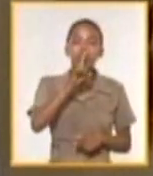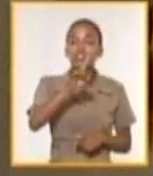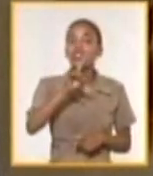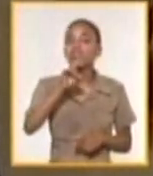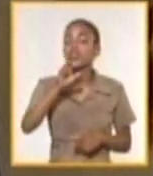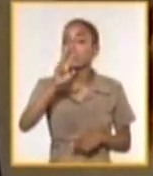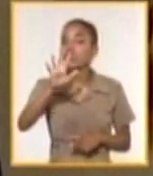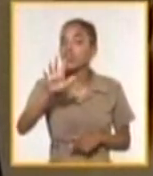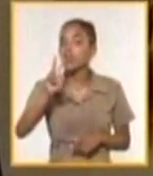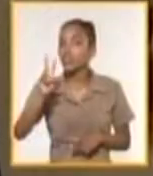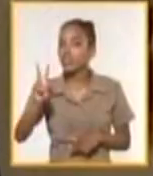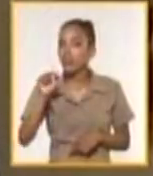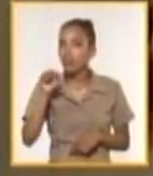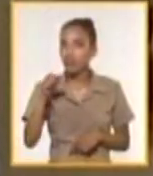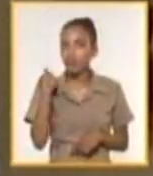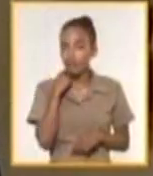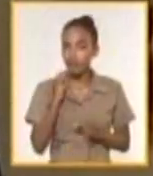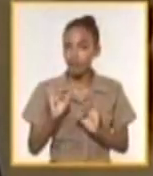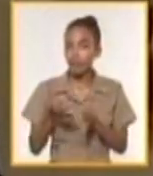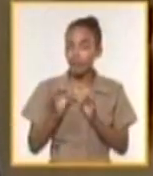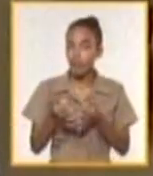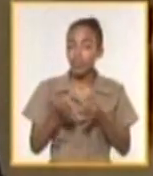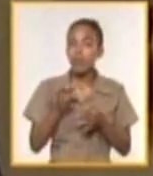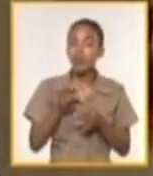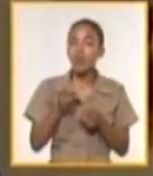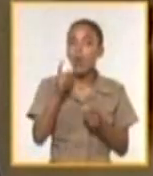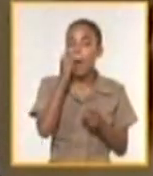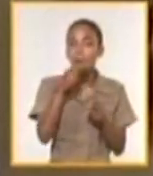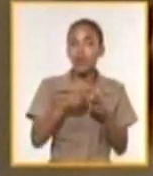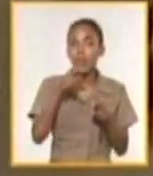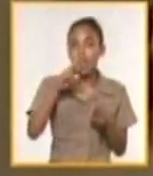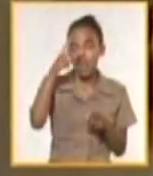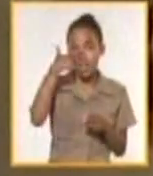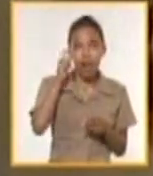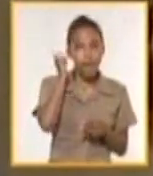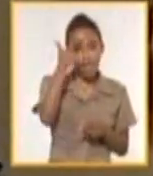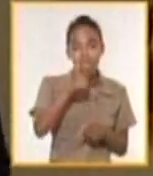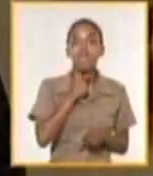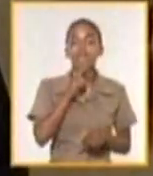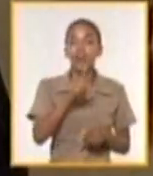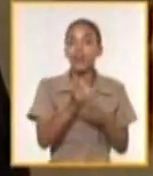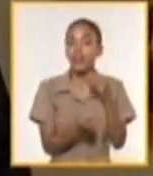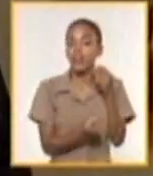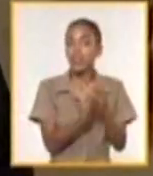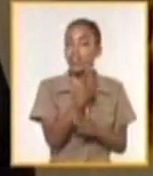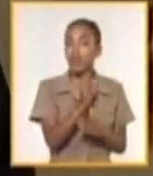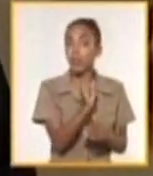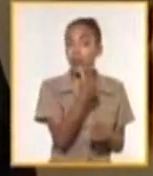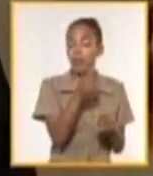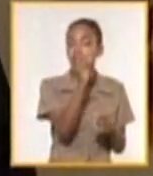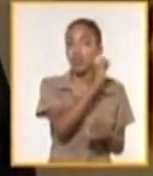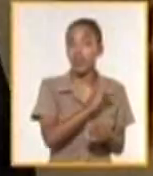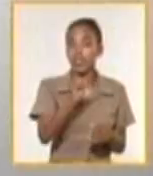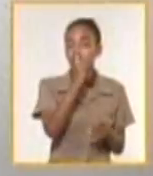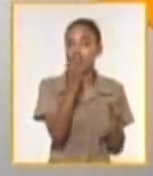1952, Rafael García Bárcena crea una de las primeras organizaciones